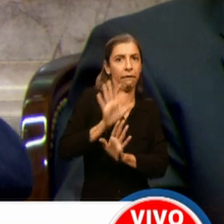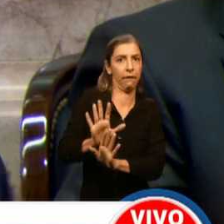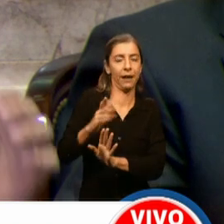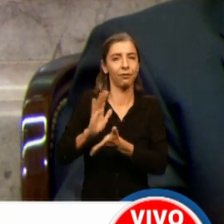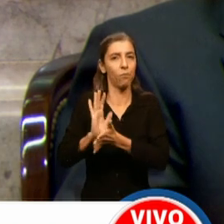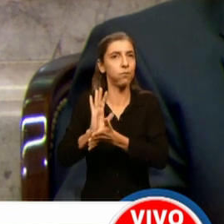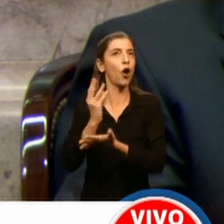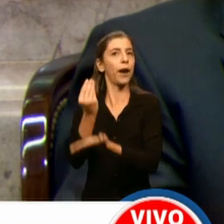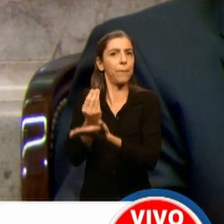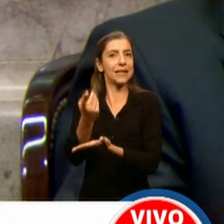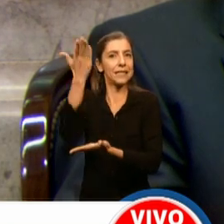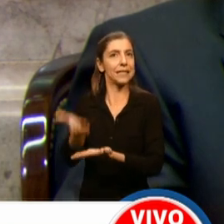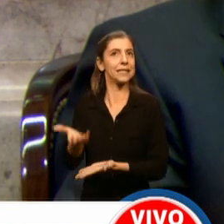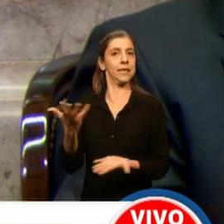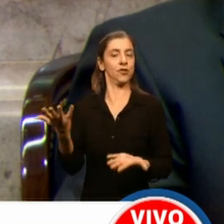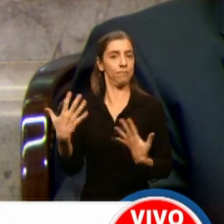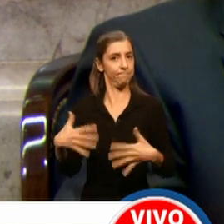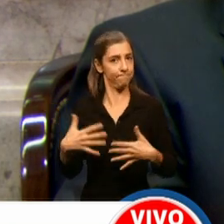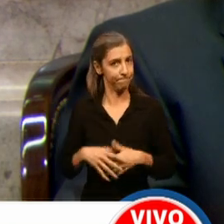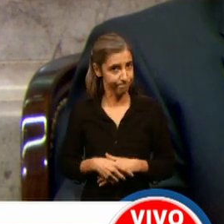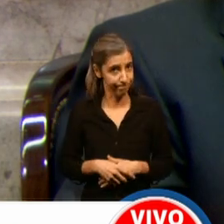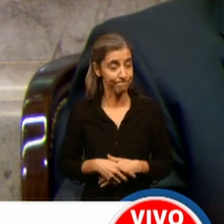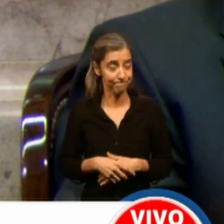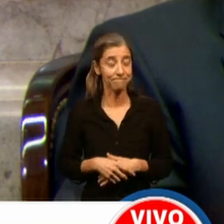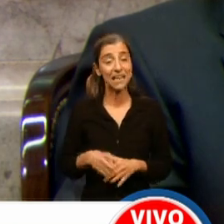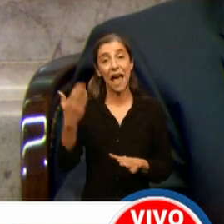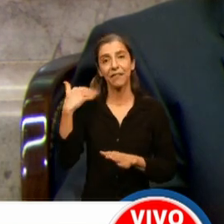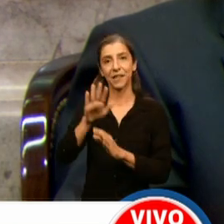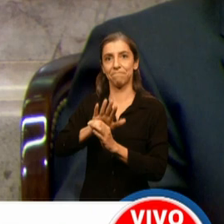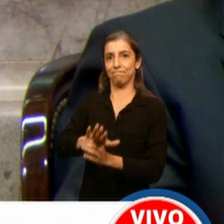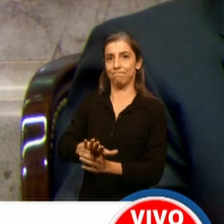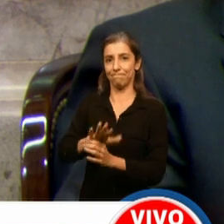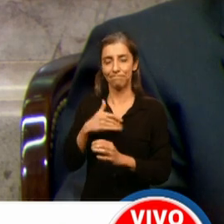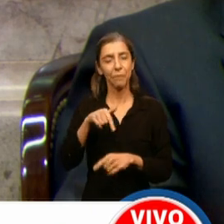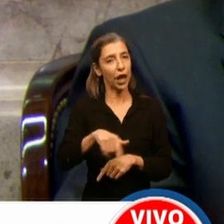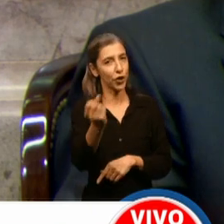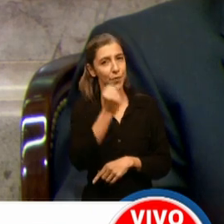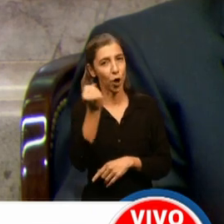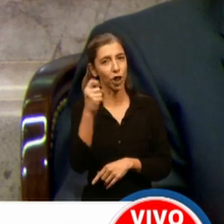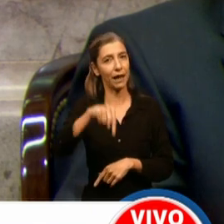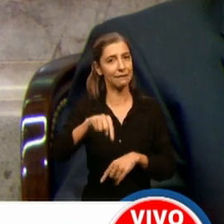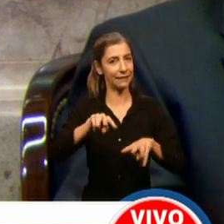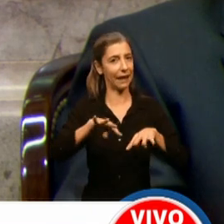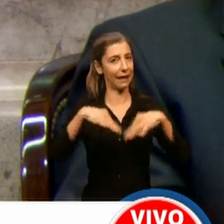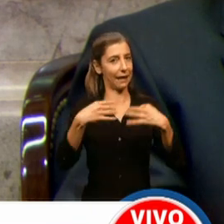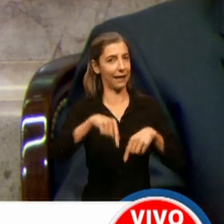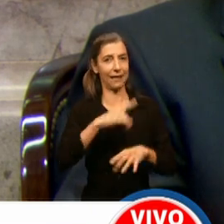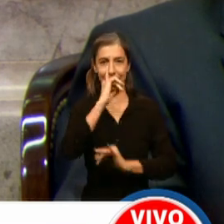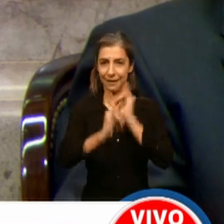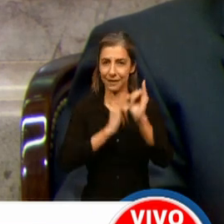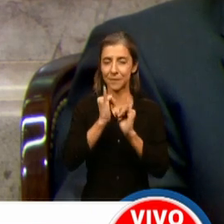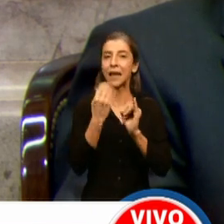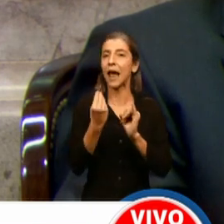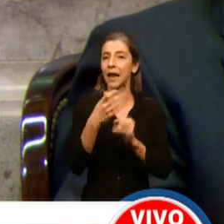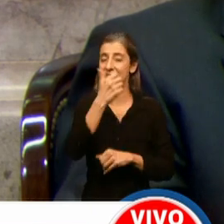hay dos circunstancias que quiero destacar y que son elocuentes que ameritan destacar las en este recinto el